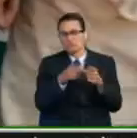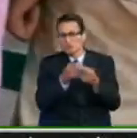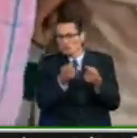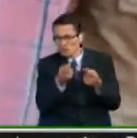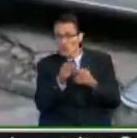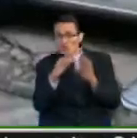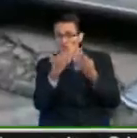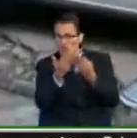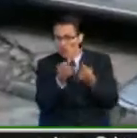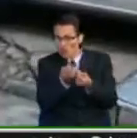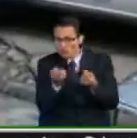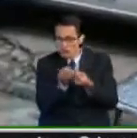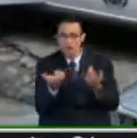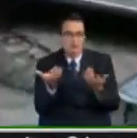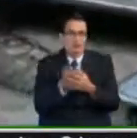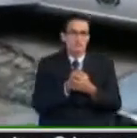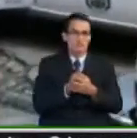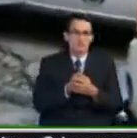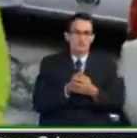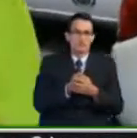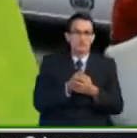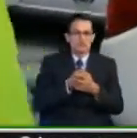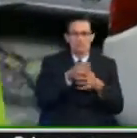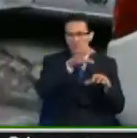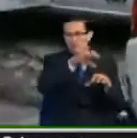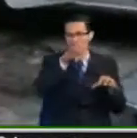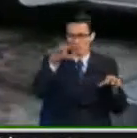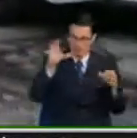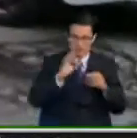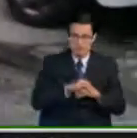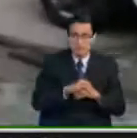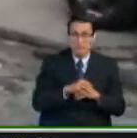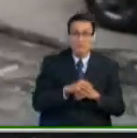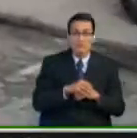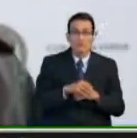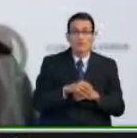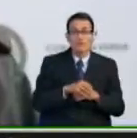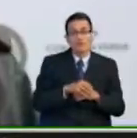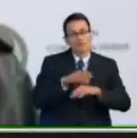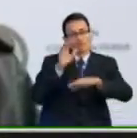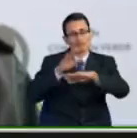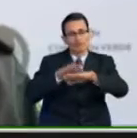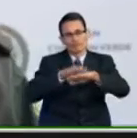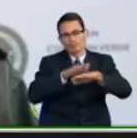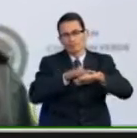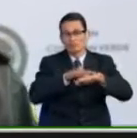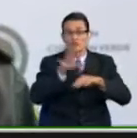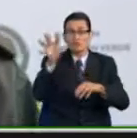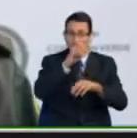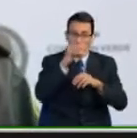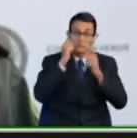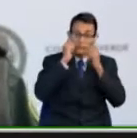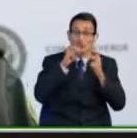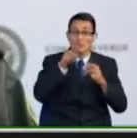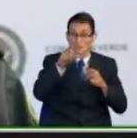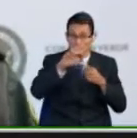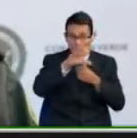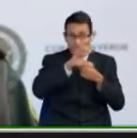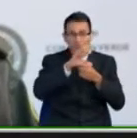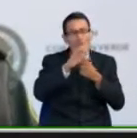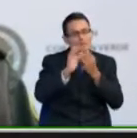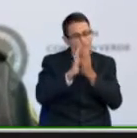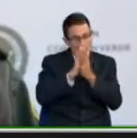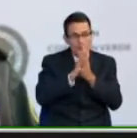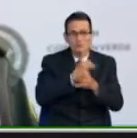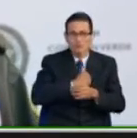a los colegios, en establecimientos públicos. Hacemos una invitación a toda la ciudadanía a que nos suministre información, que ahí está